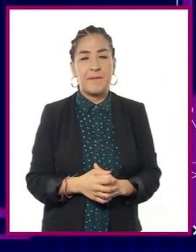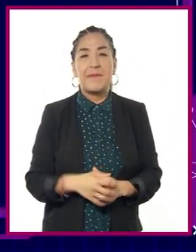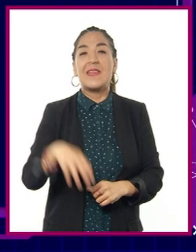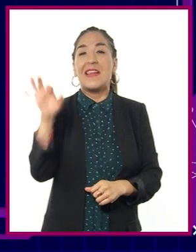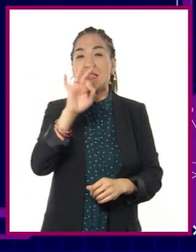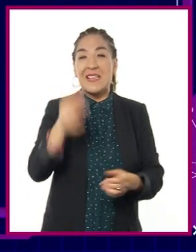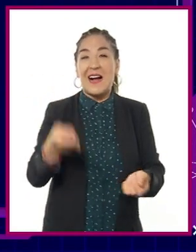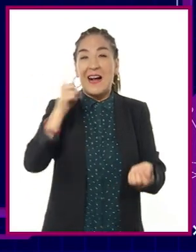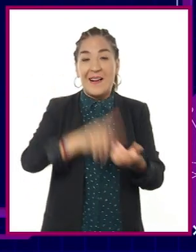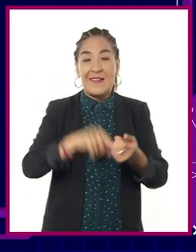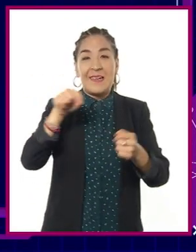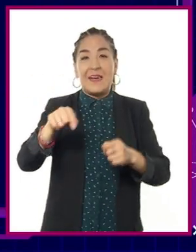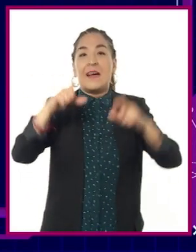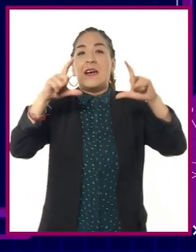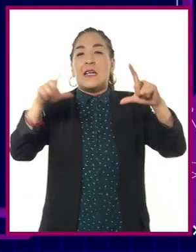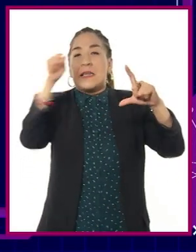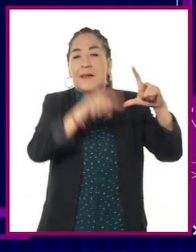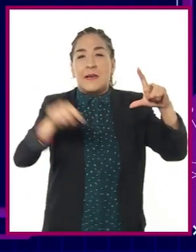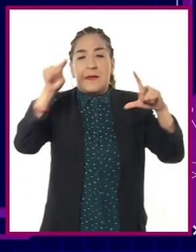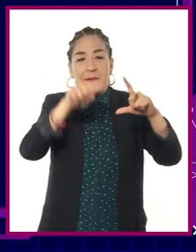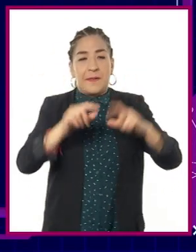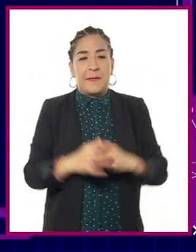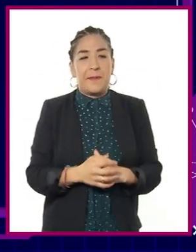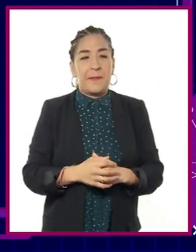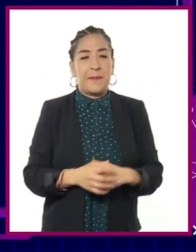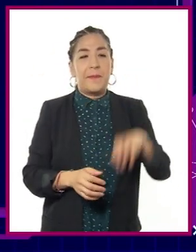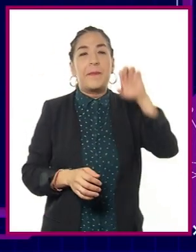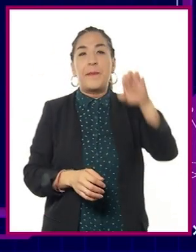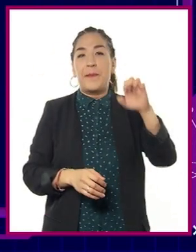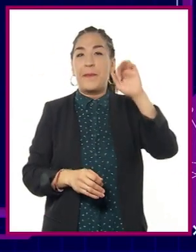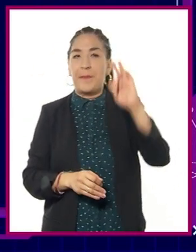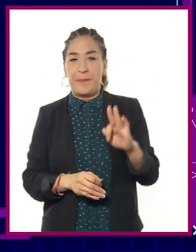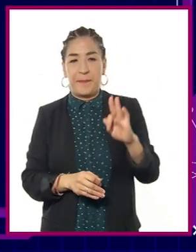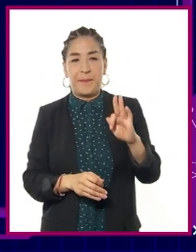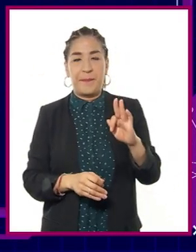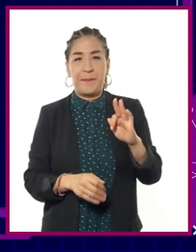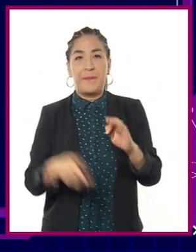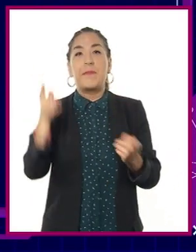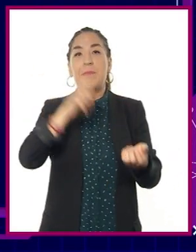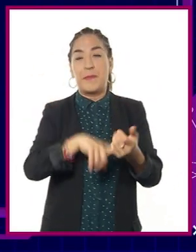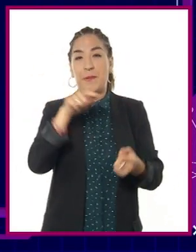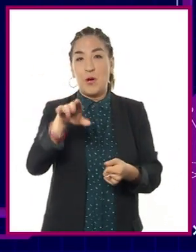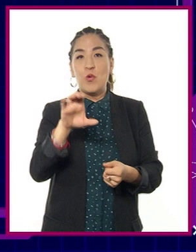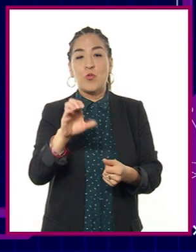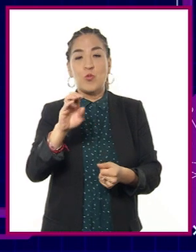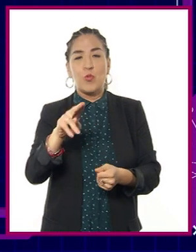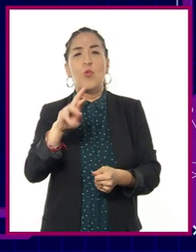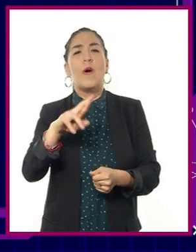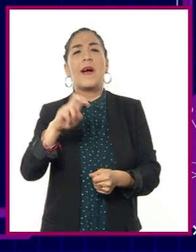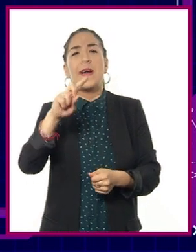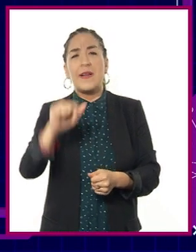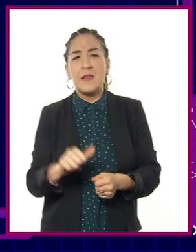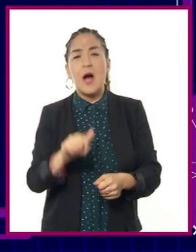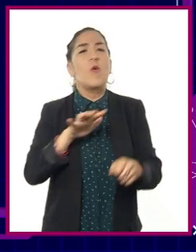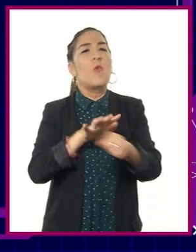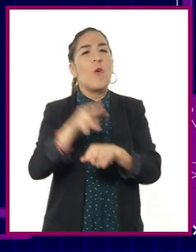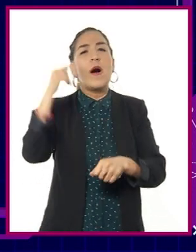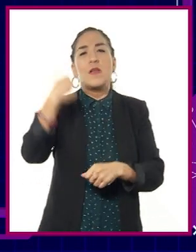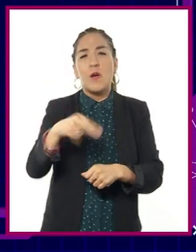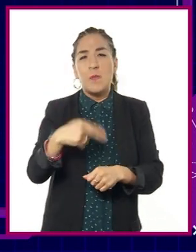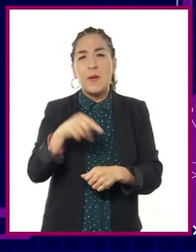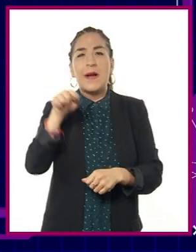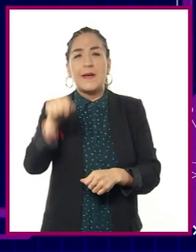en la circunferencia el segmento EF es una cuerda, ¿qué nombre recibe